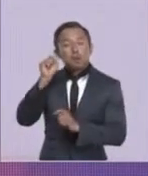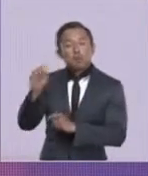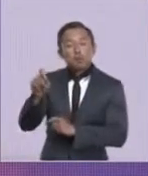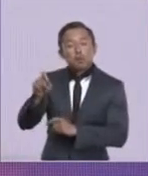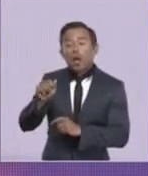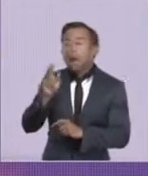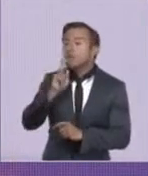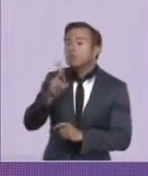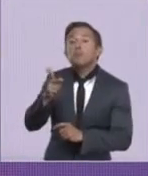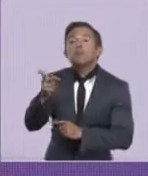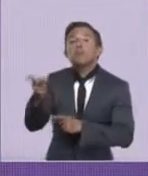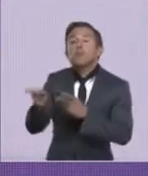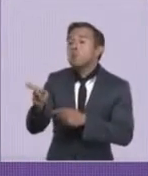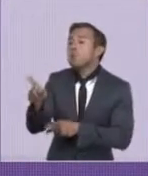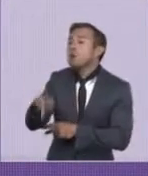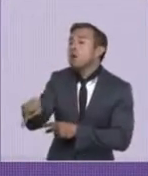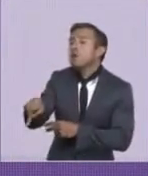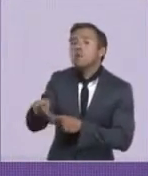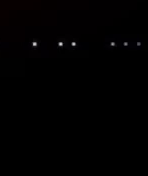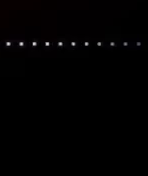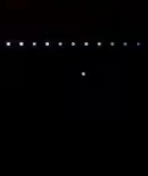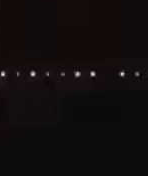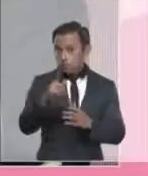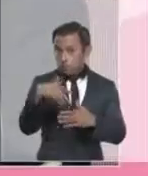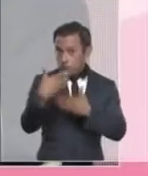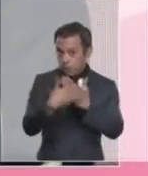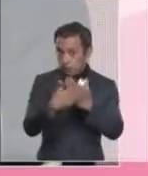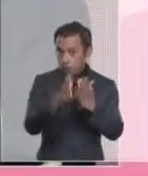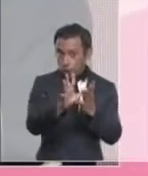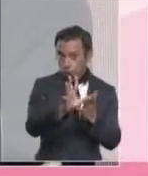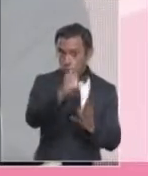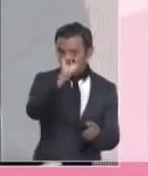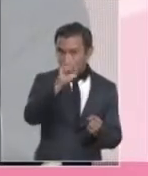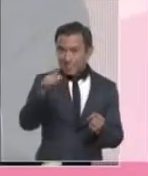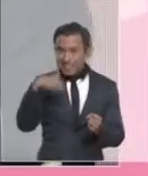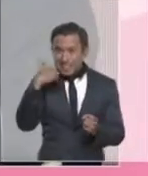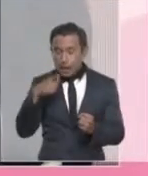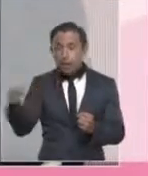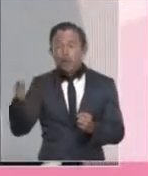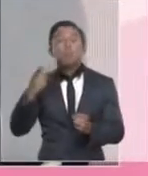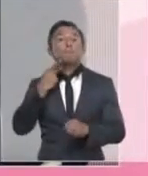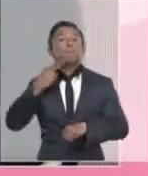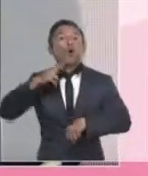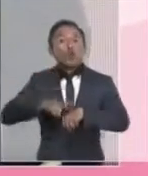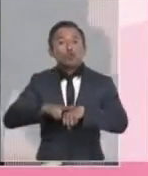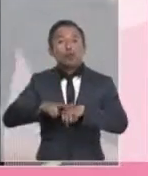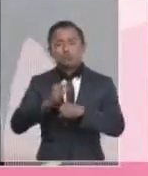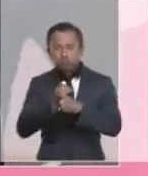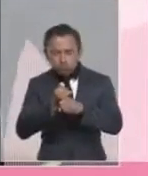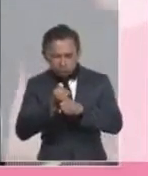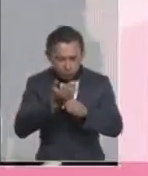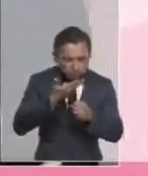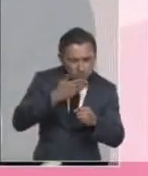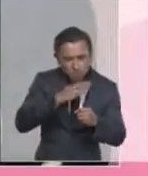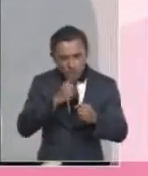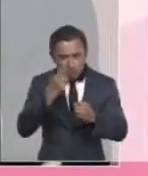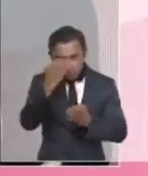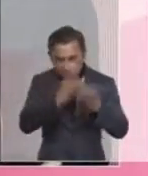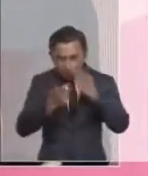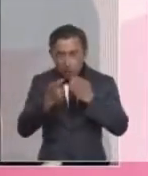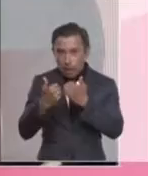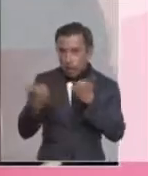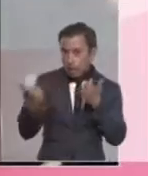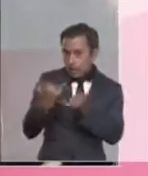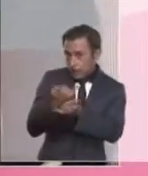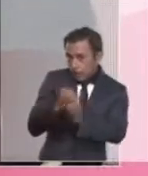la certificación de todas las policías del país. Absolutamente a favor. Respecto. Y esa es la principal diferencia que tengo con Andrés Manuel